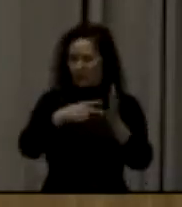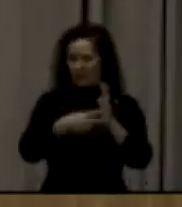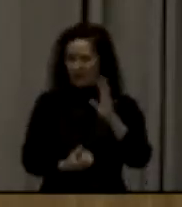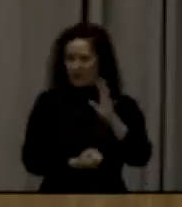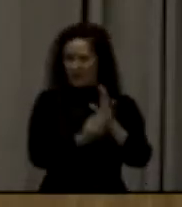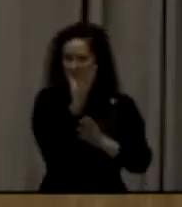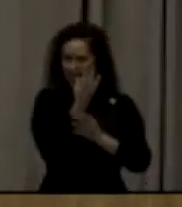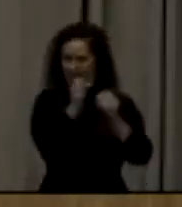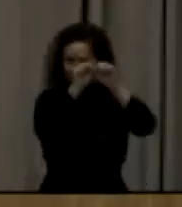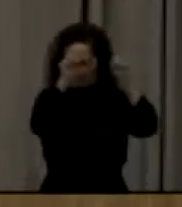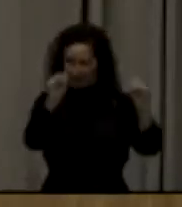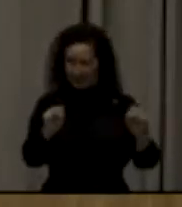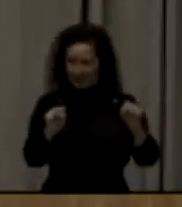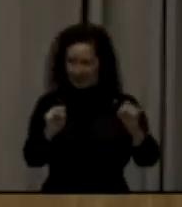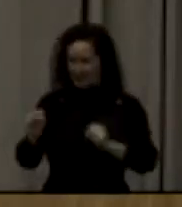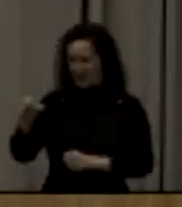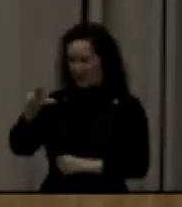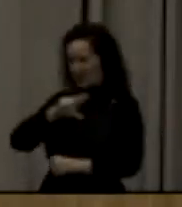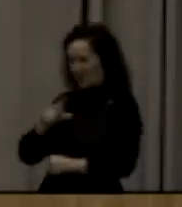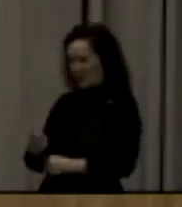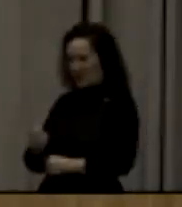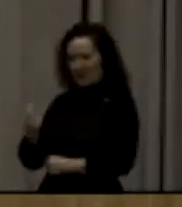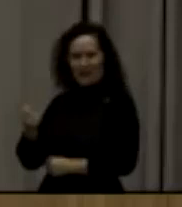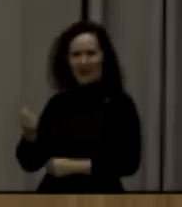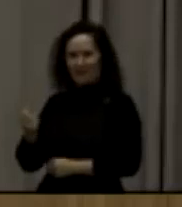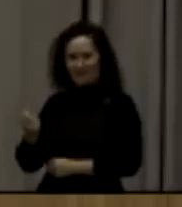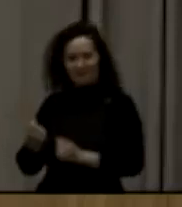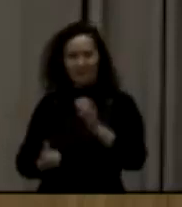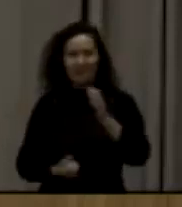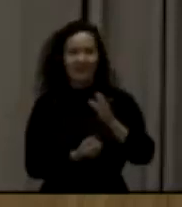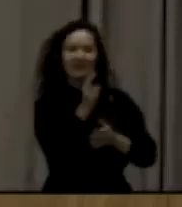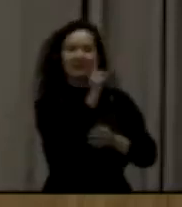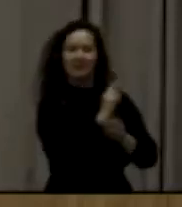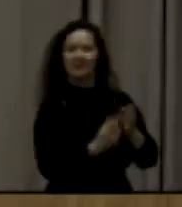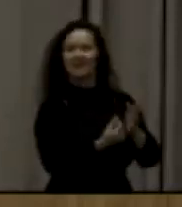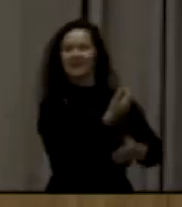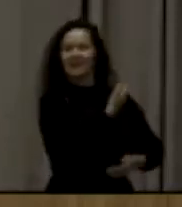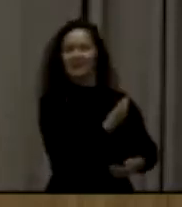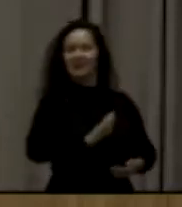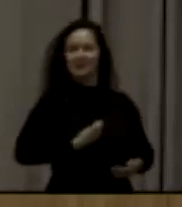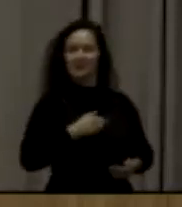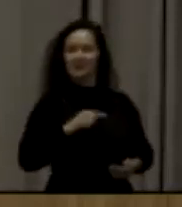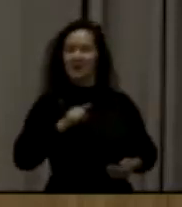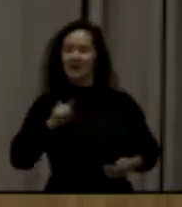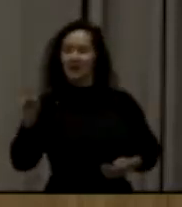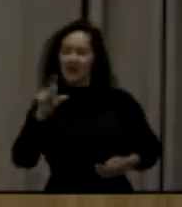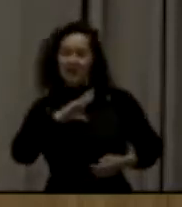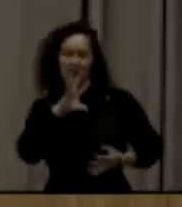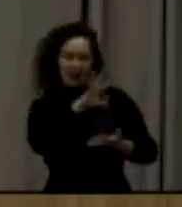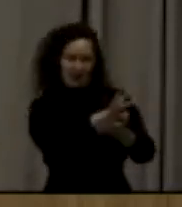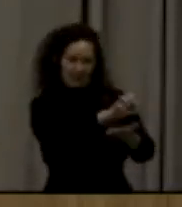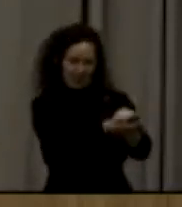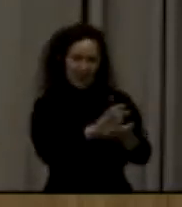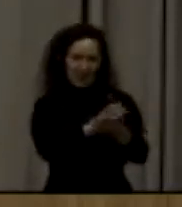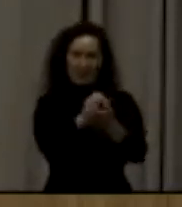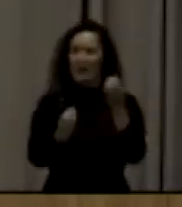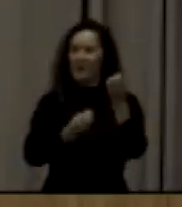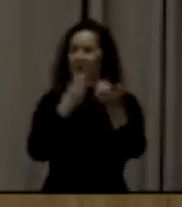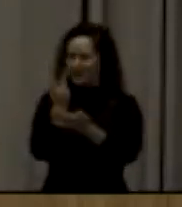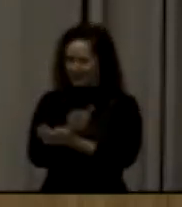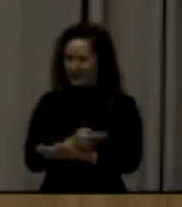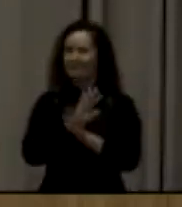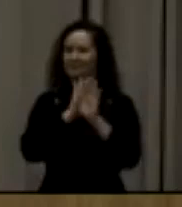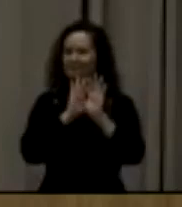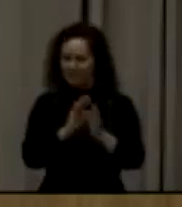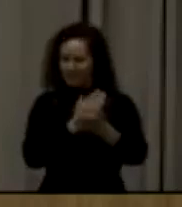con recursos privados los recursos públicos lo fueron se fueron apropiando Cómo y cómo se fueron apropiando bueno empezaron